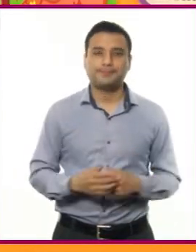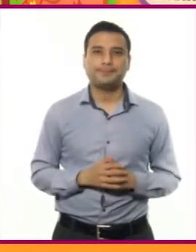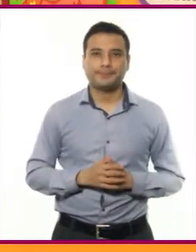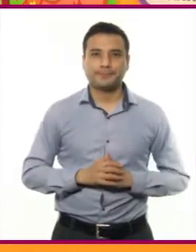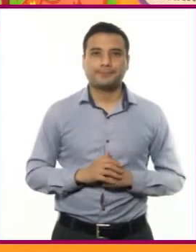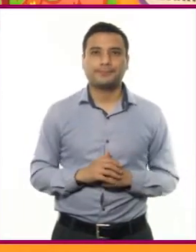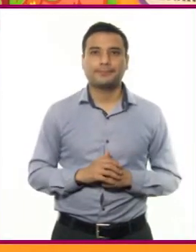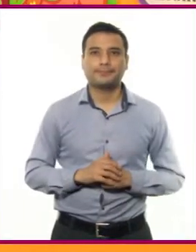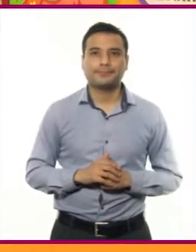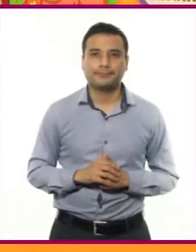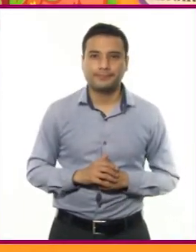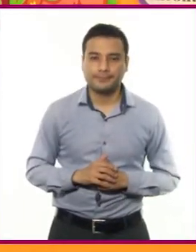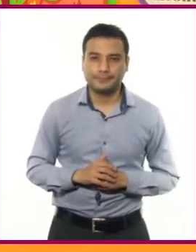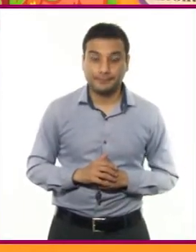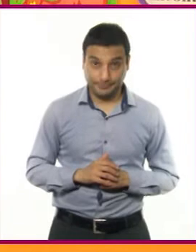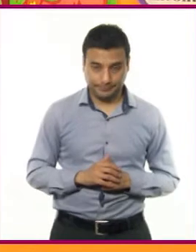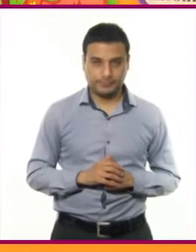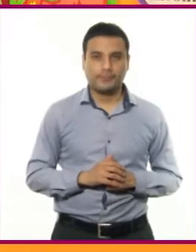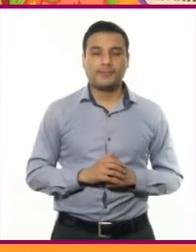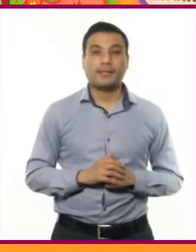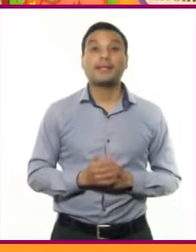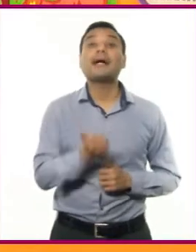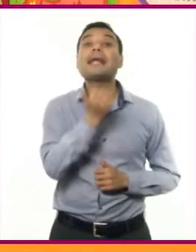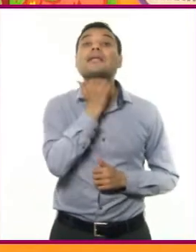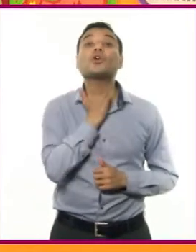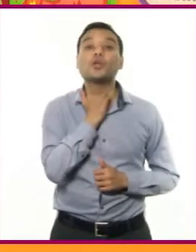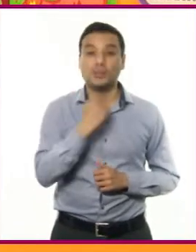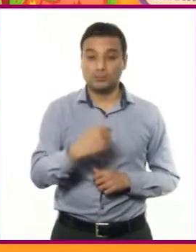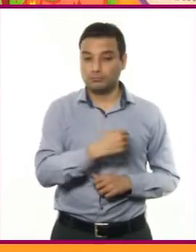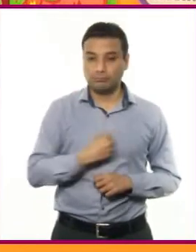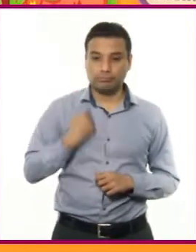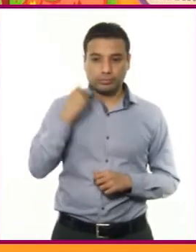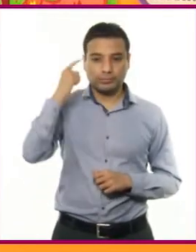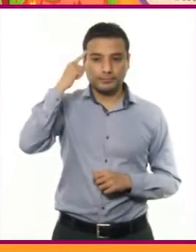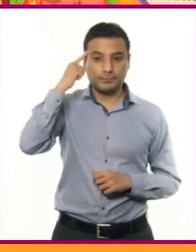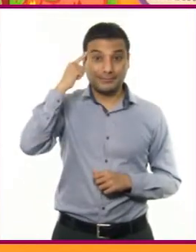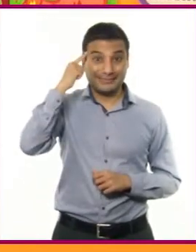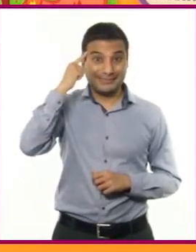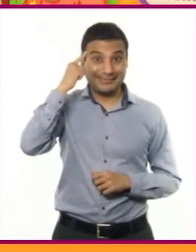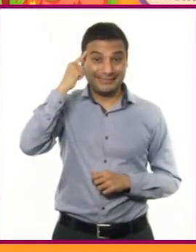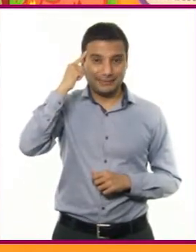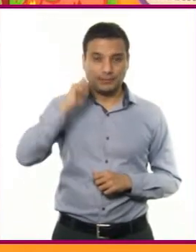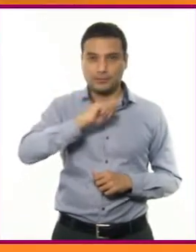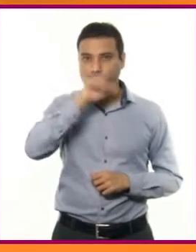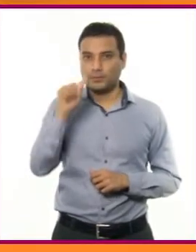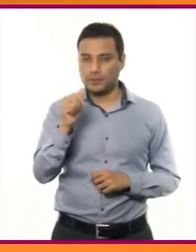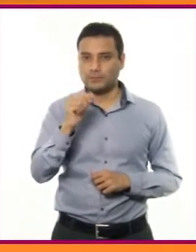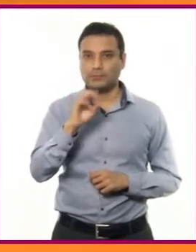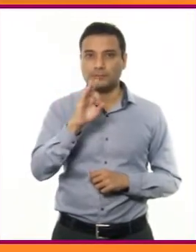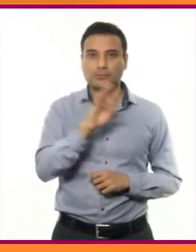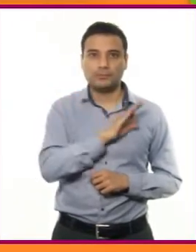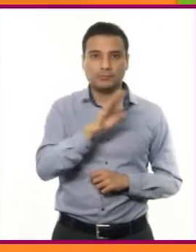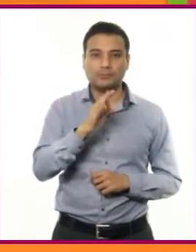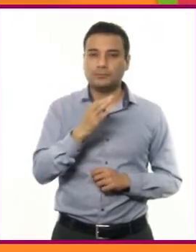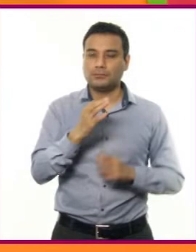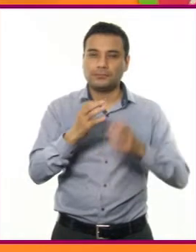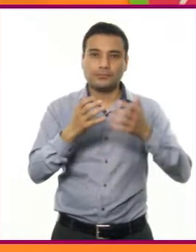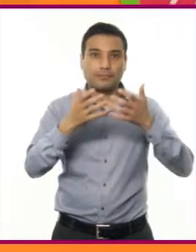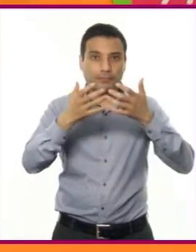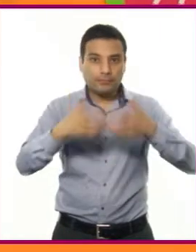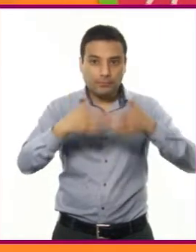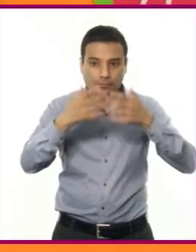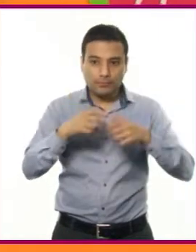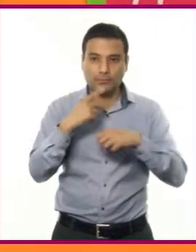Cuando el alcohol llega al cerebro, afecta a los neurotransmisores, tanto excitadores como